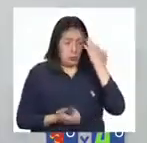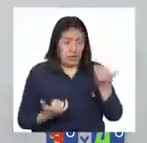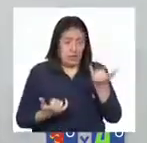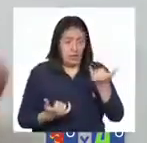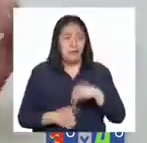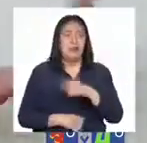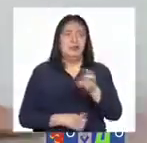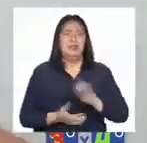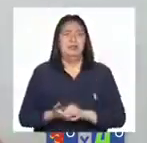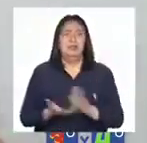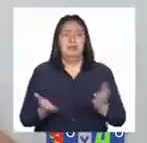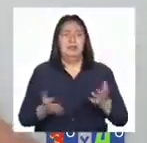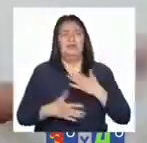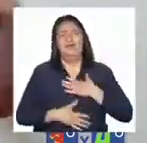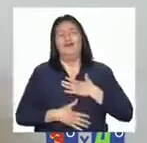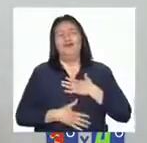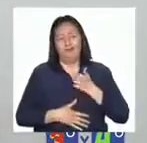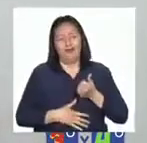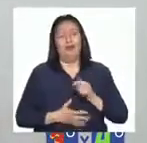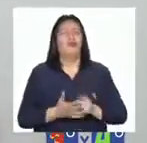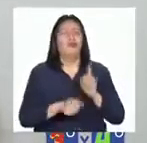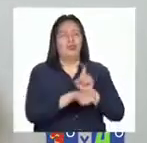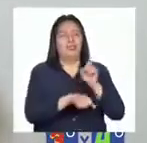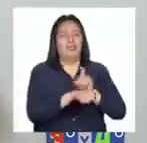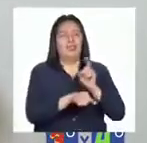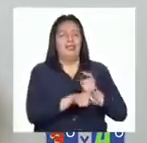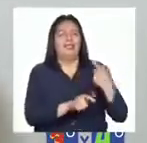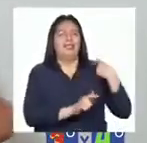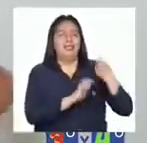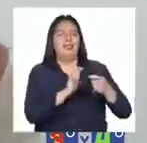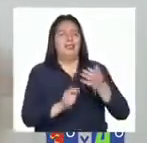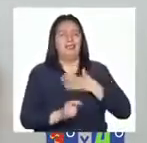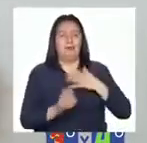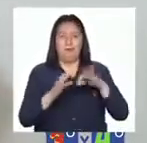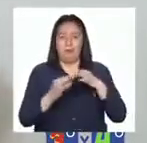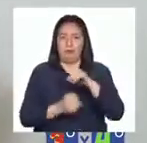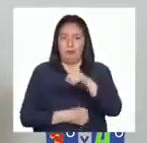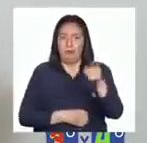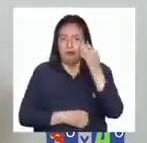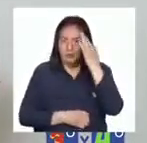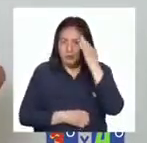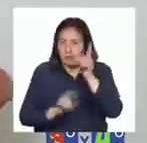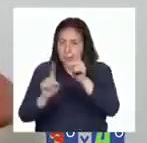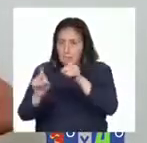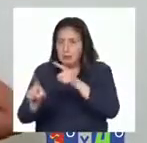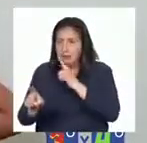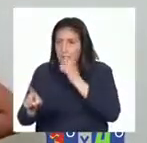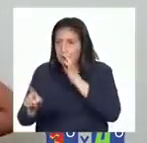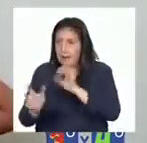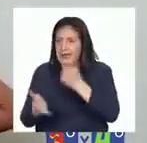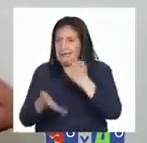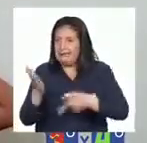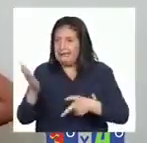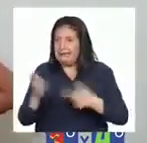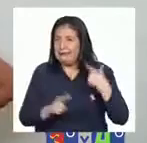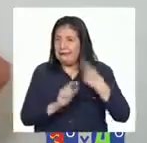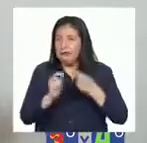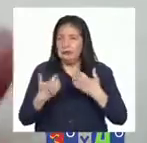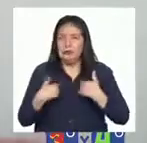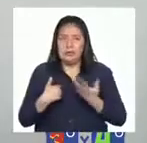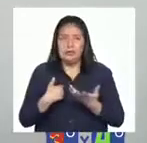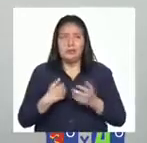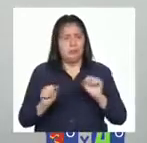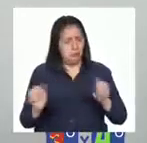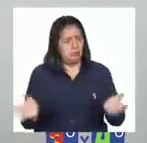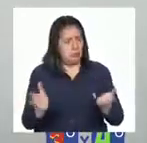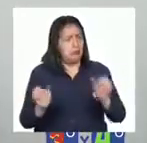ahora. Fue un gusto enseñarles sobre mi tradición de mi familia. Ustedes ya le preguntaron a sus padres qué tradiciones tienen. Les